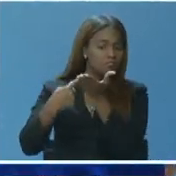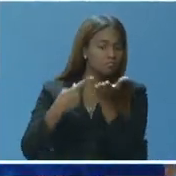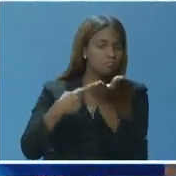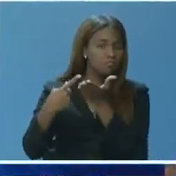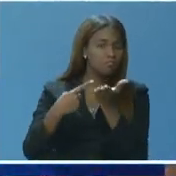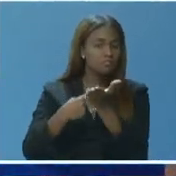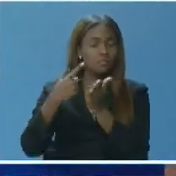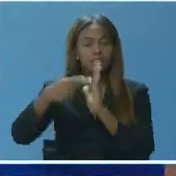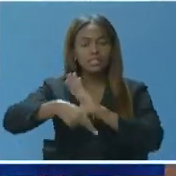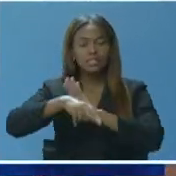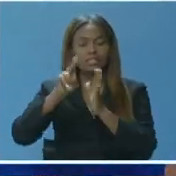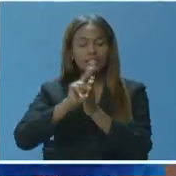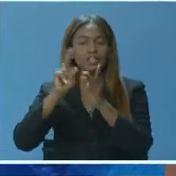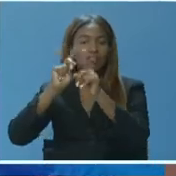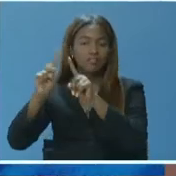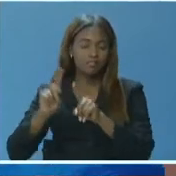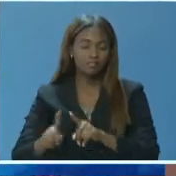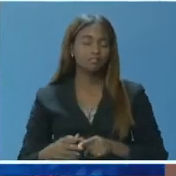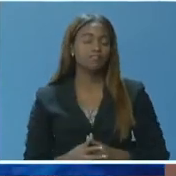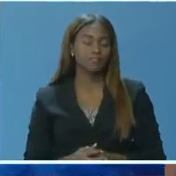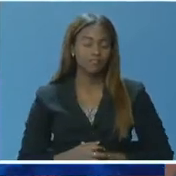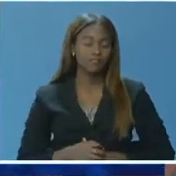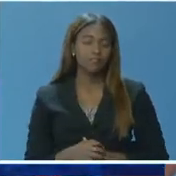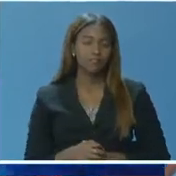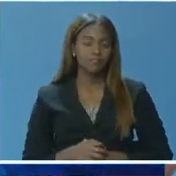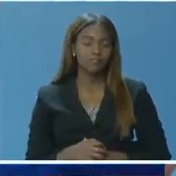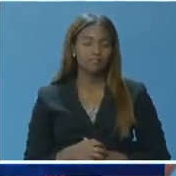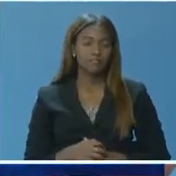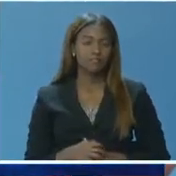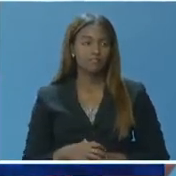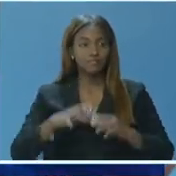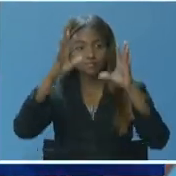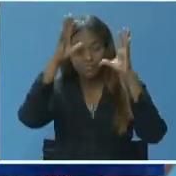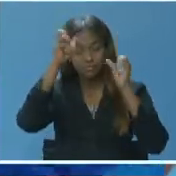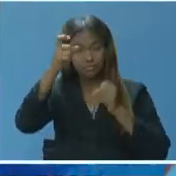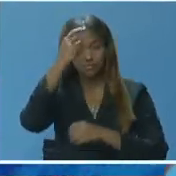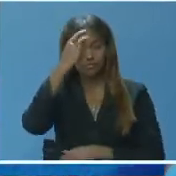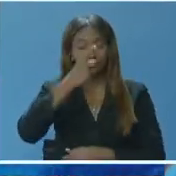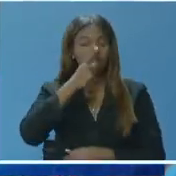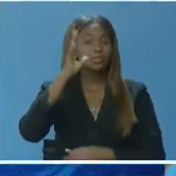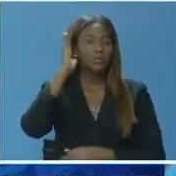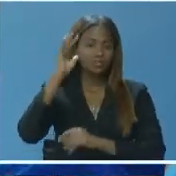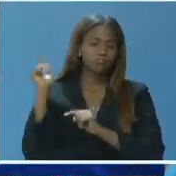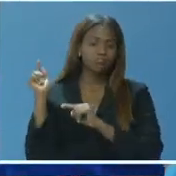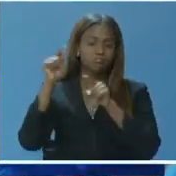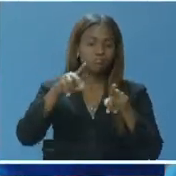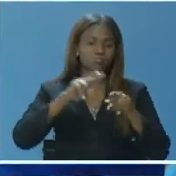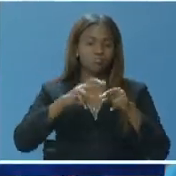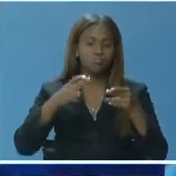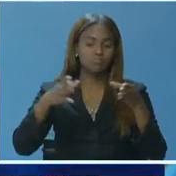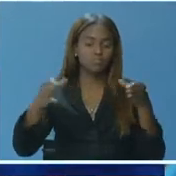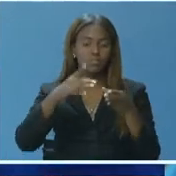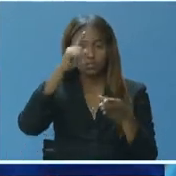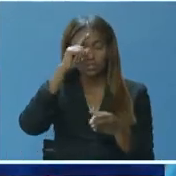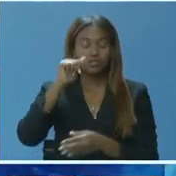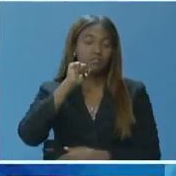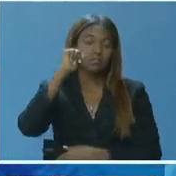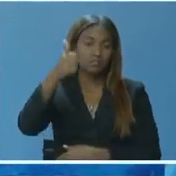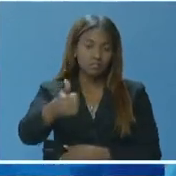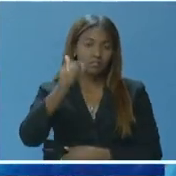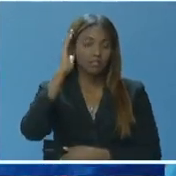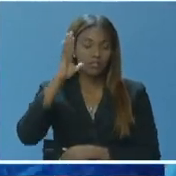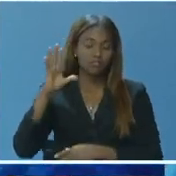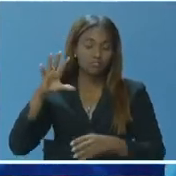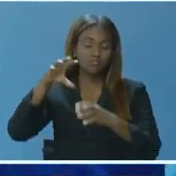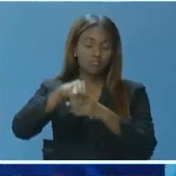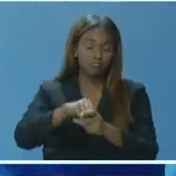13 reformas. El presidente de la República asistirá a la reunión de mañana, hará acto de presencia